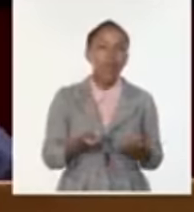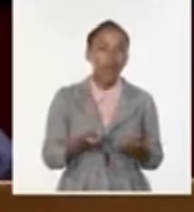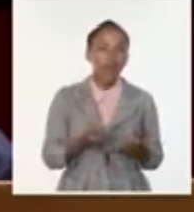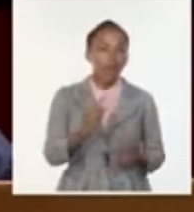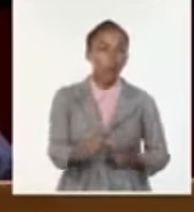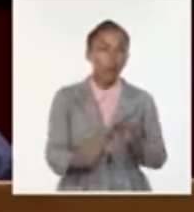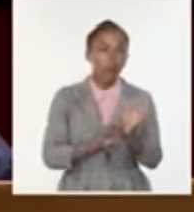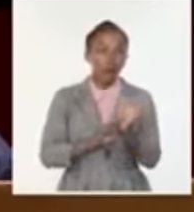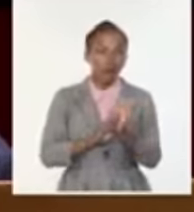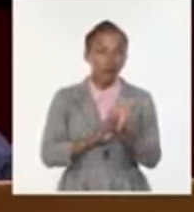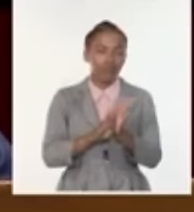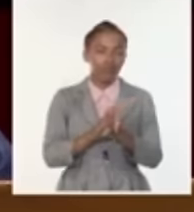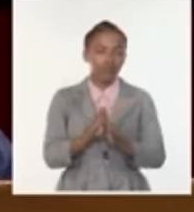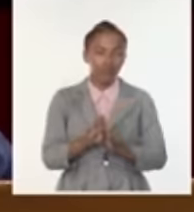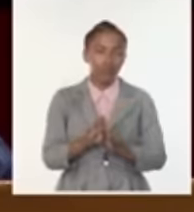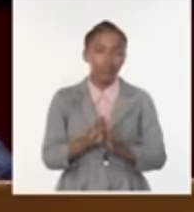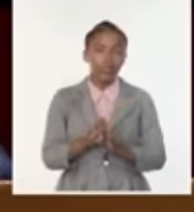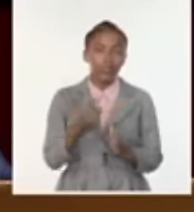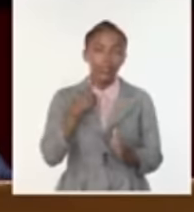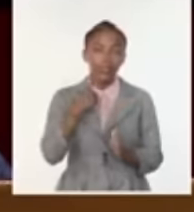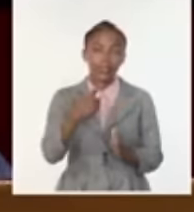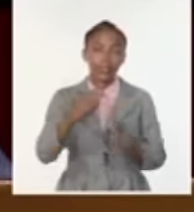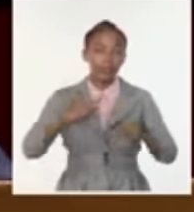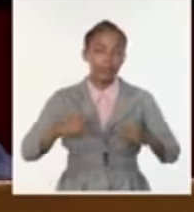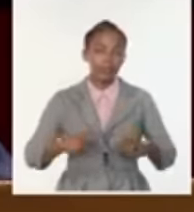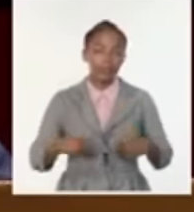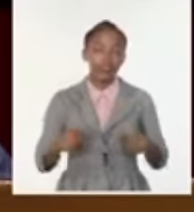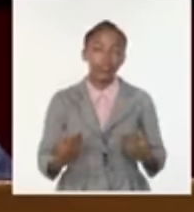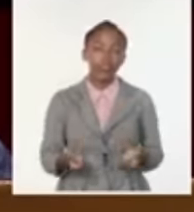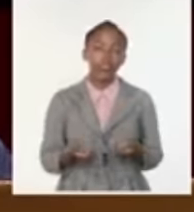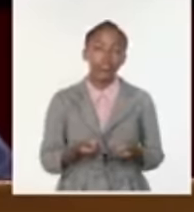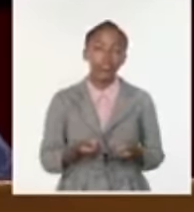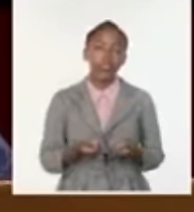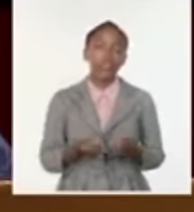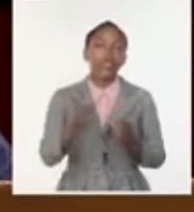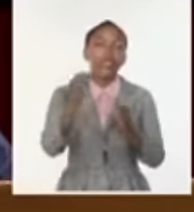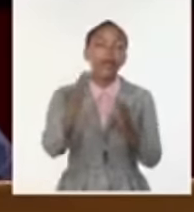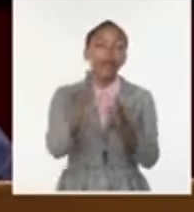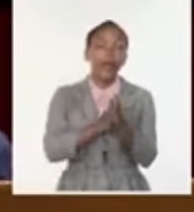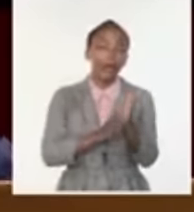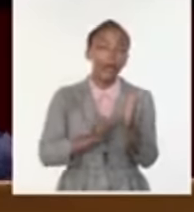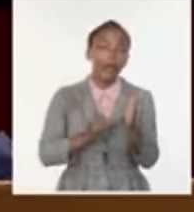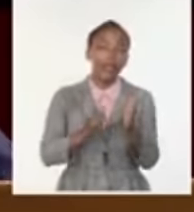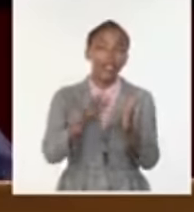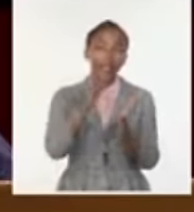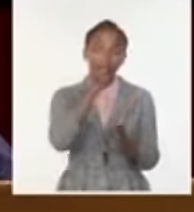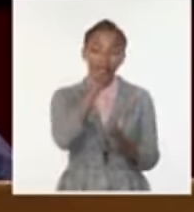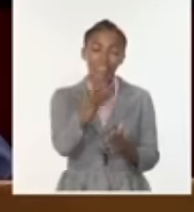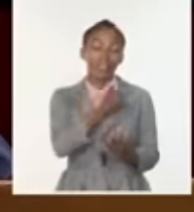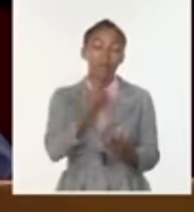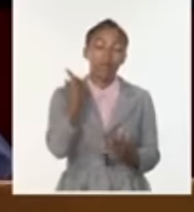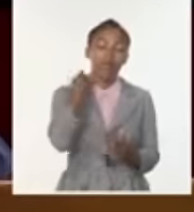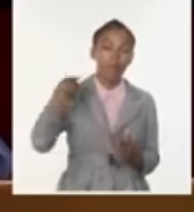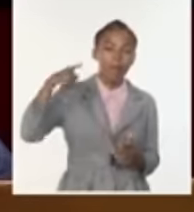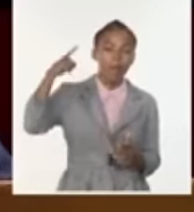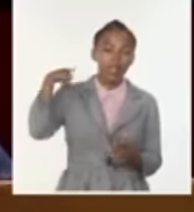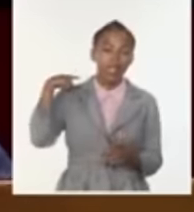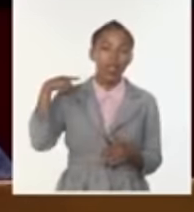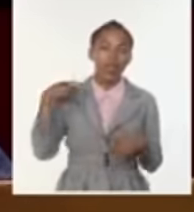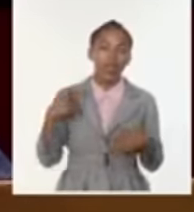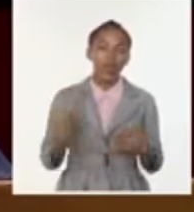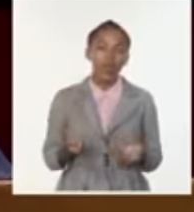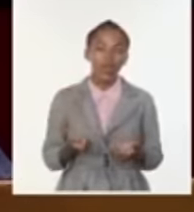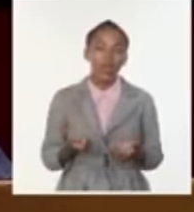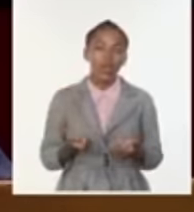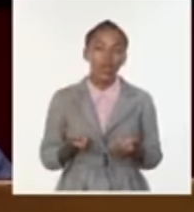y ratificamos lo expresado en nuestra intervención en diciembre del pasado año, de que para nada la visión